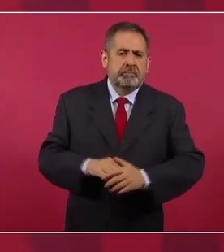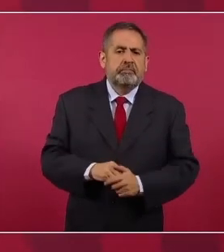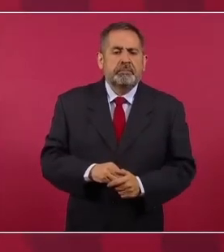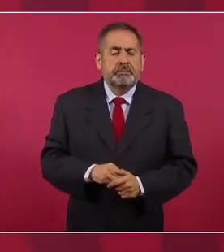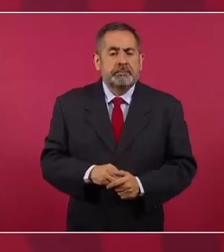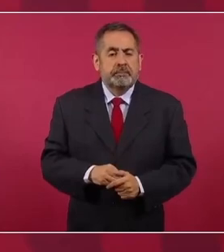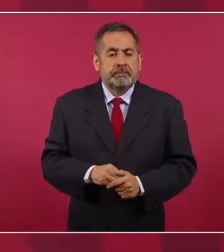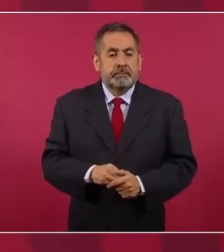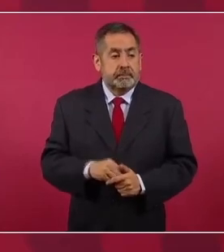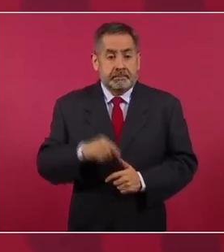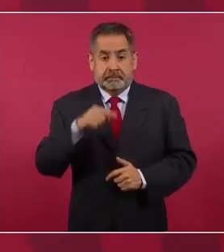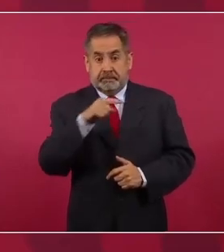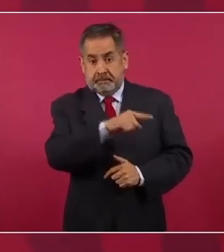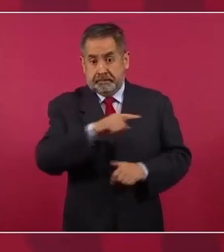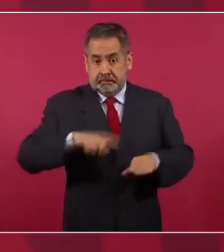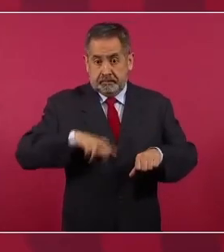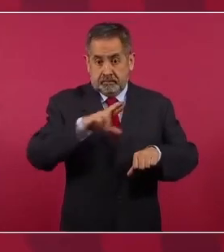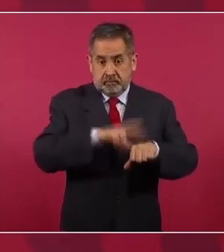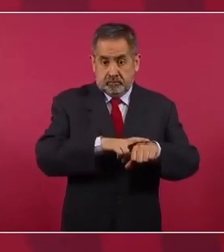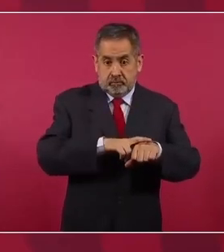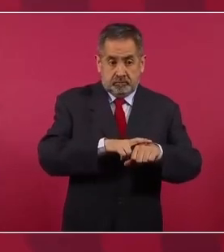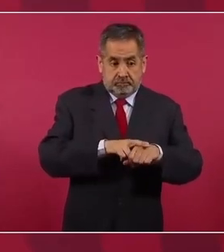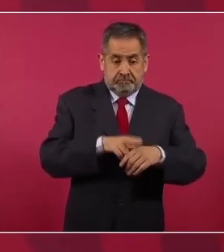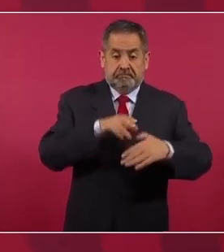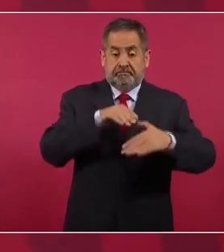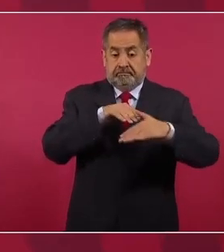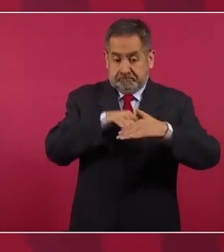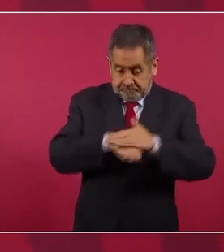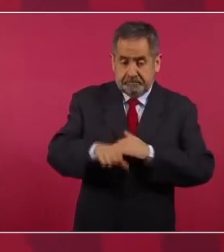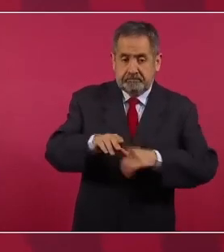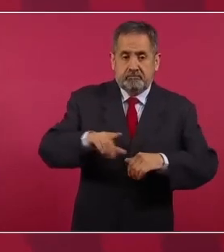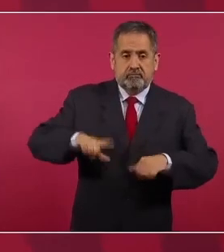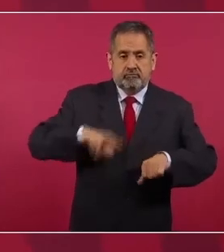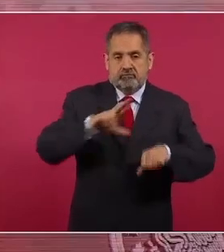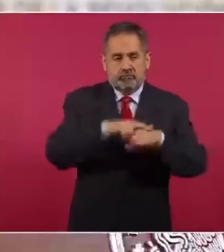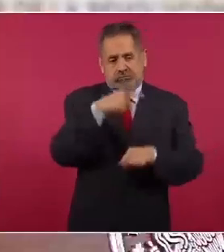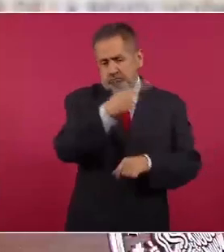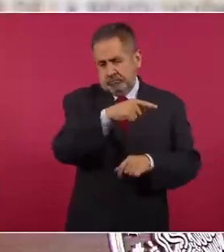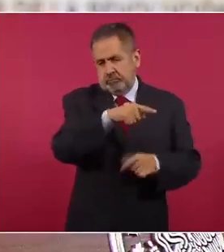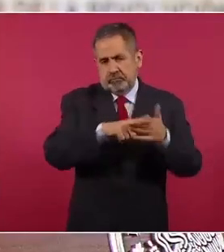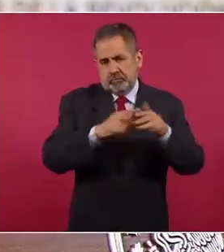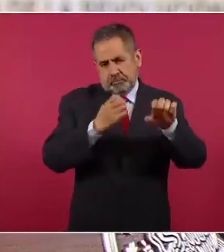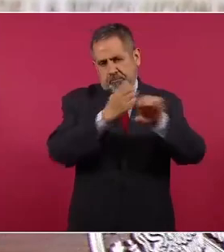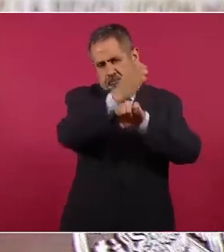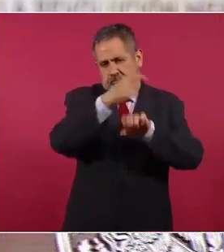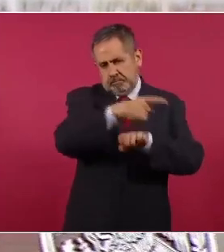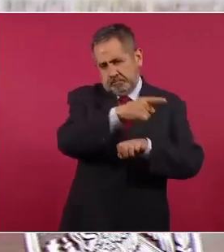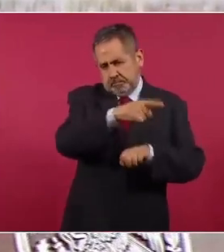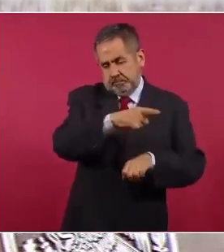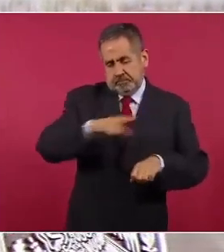que entró al gobierno de un estado